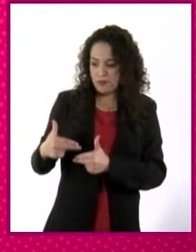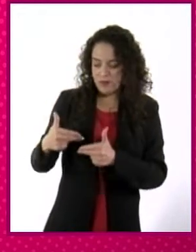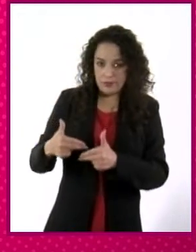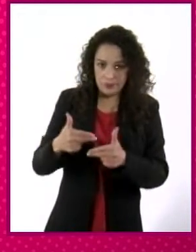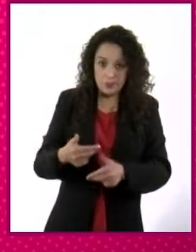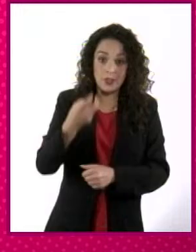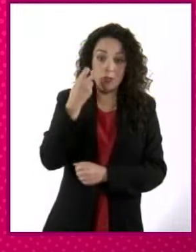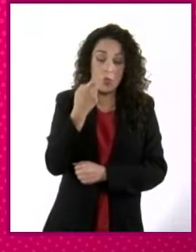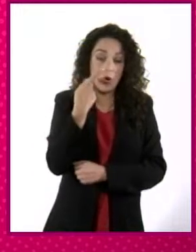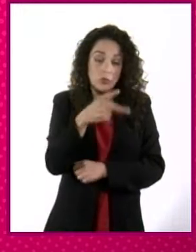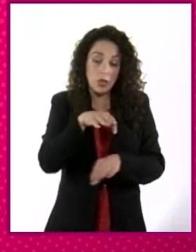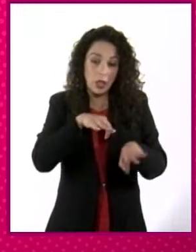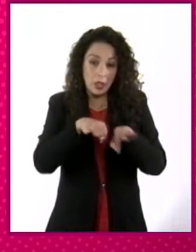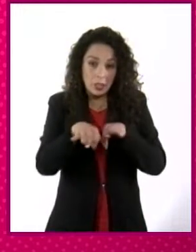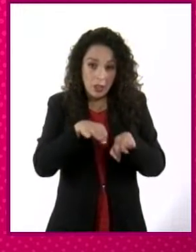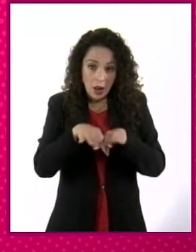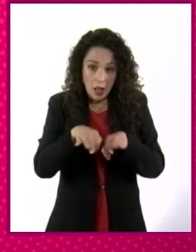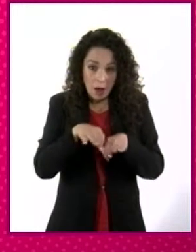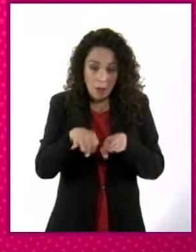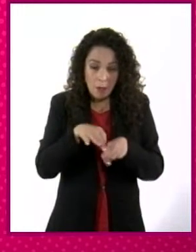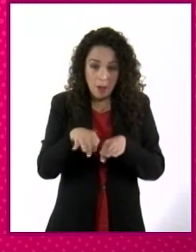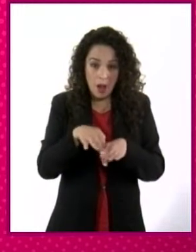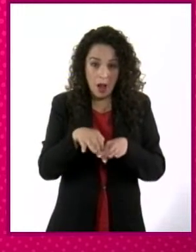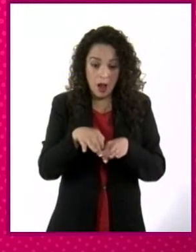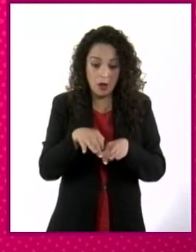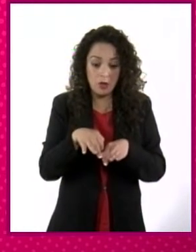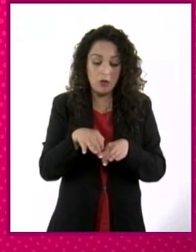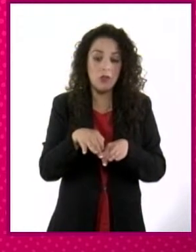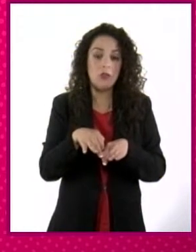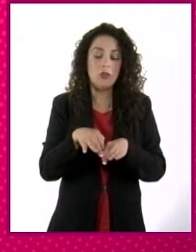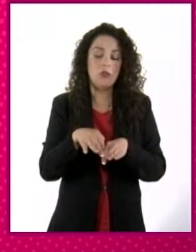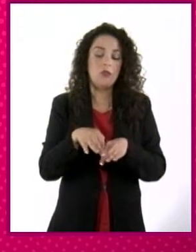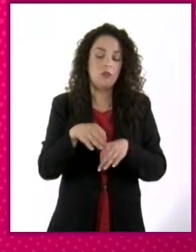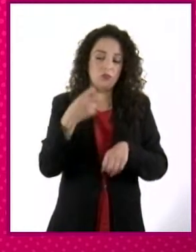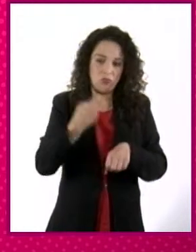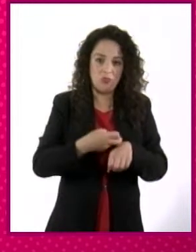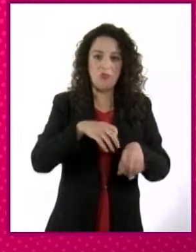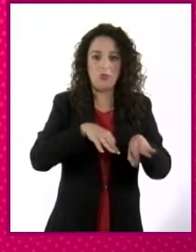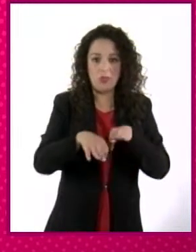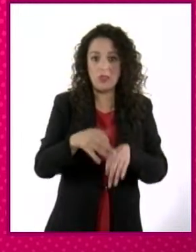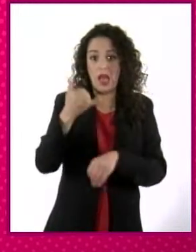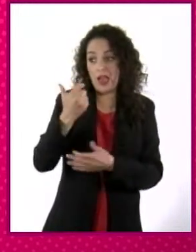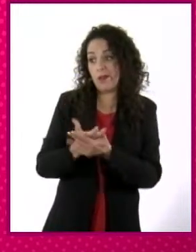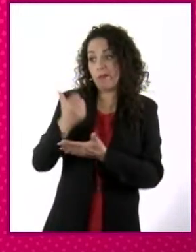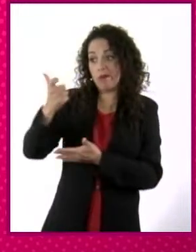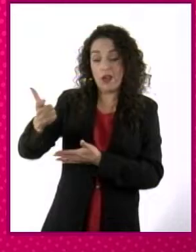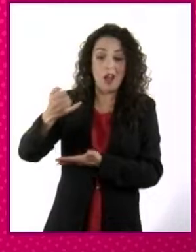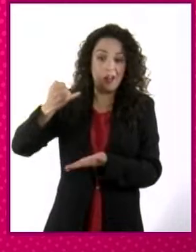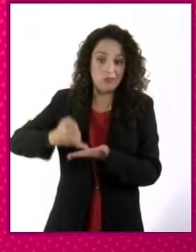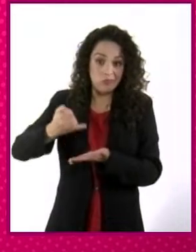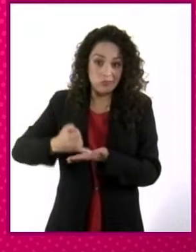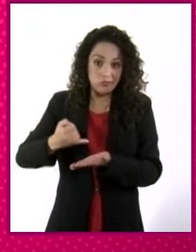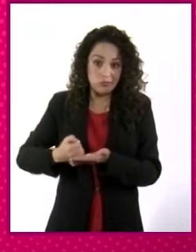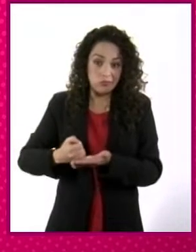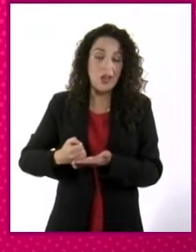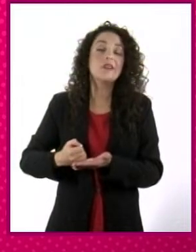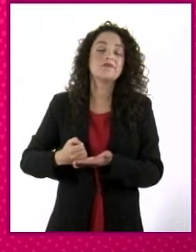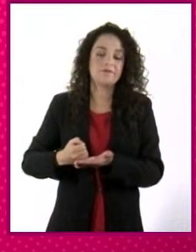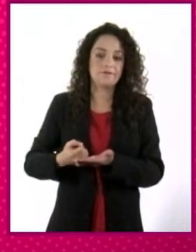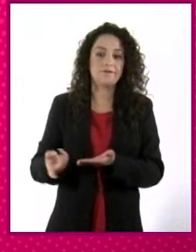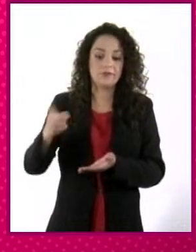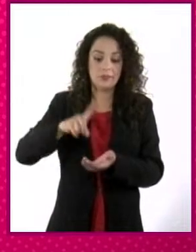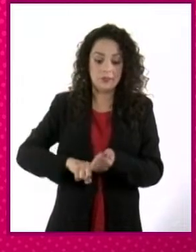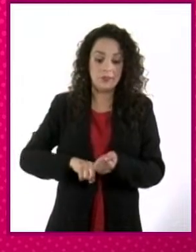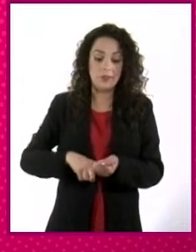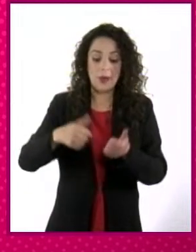trabajo y del tributo descansaba o se inclinaba, se recargaba en los hombros